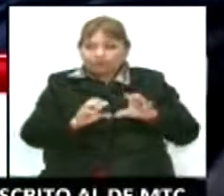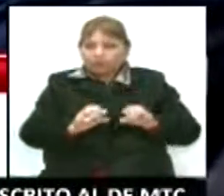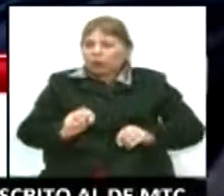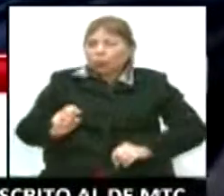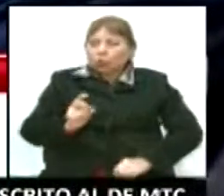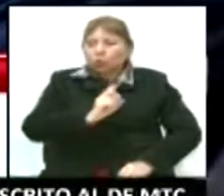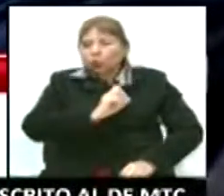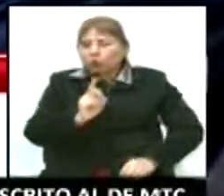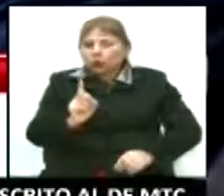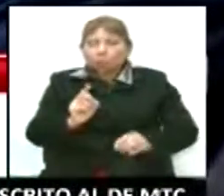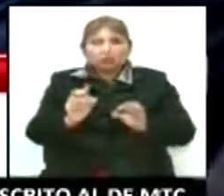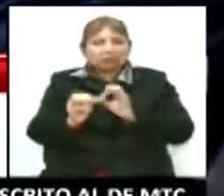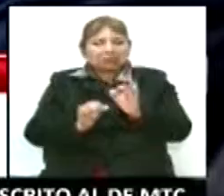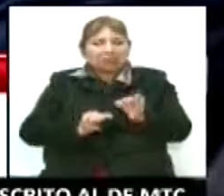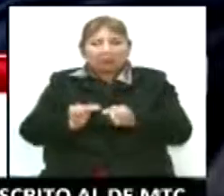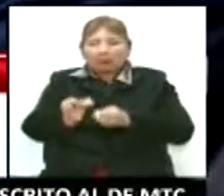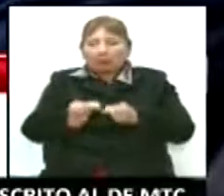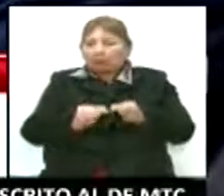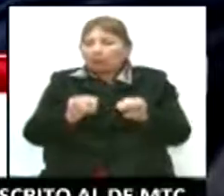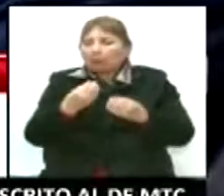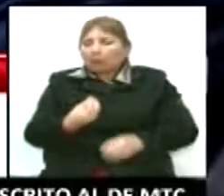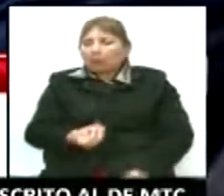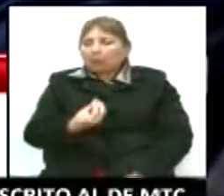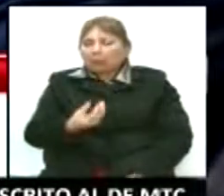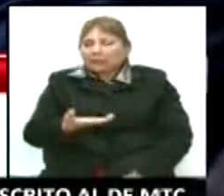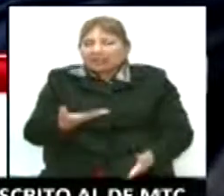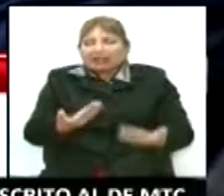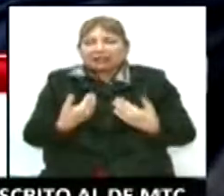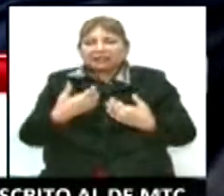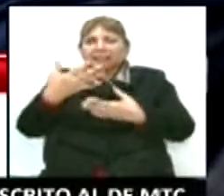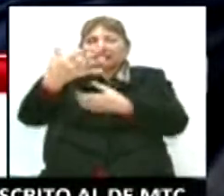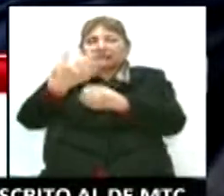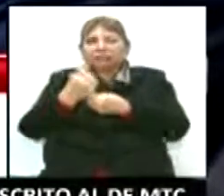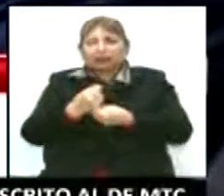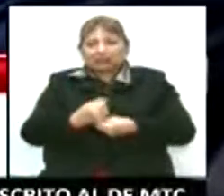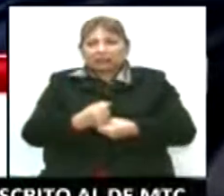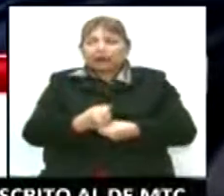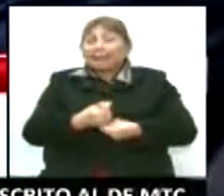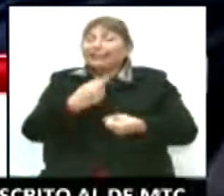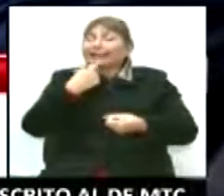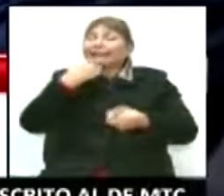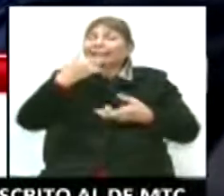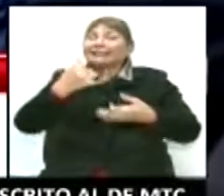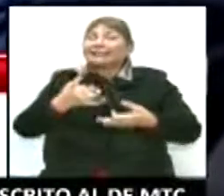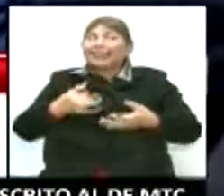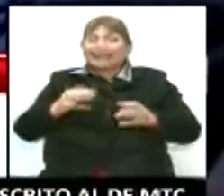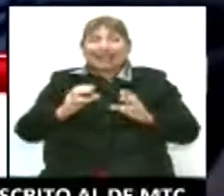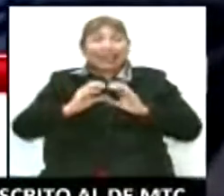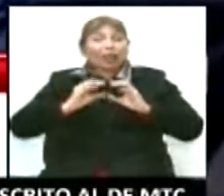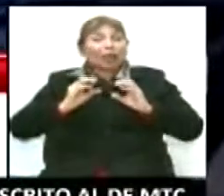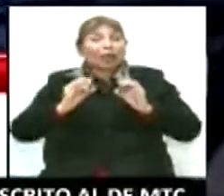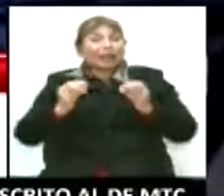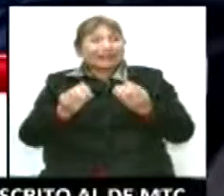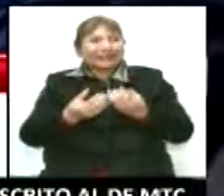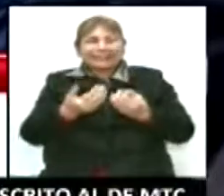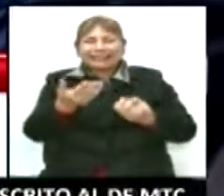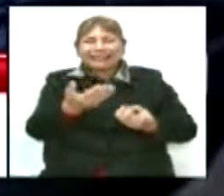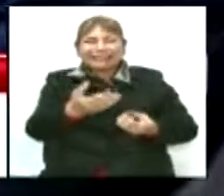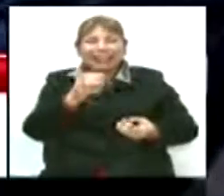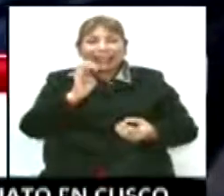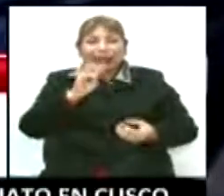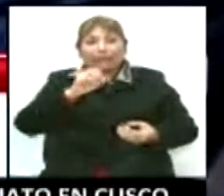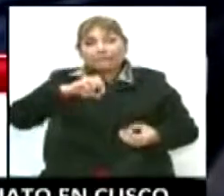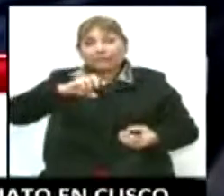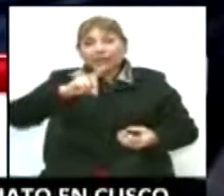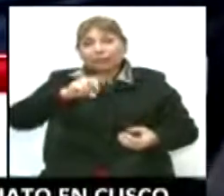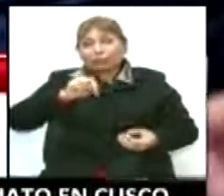se nos ha explicado ni siquiera por qué no han recogido las observaciones. Si a la congresista Espinosa le parece que ella